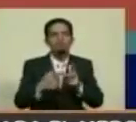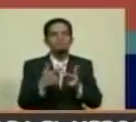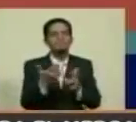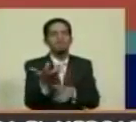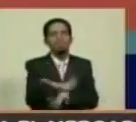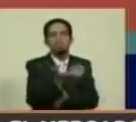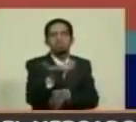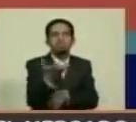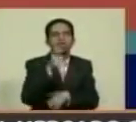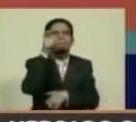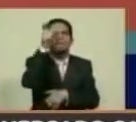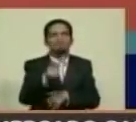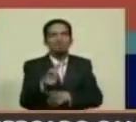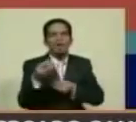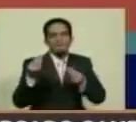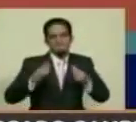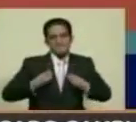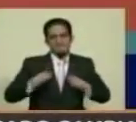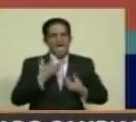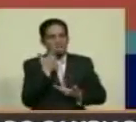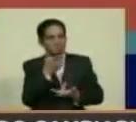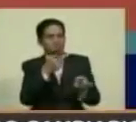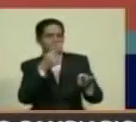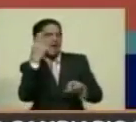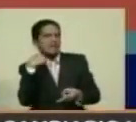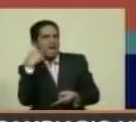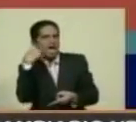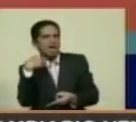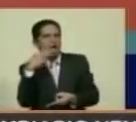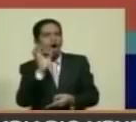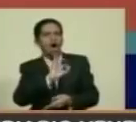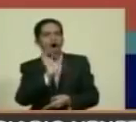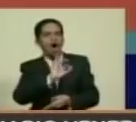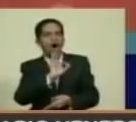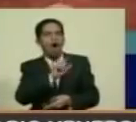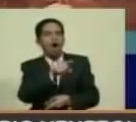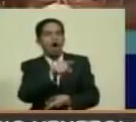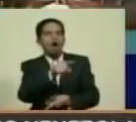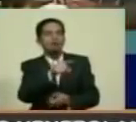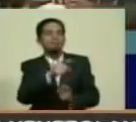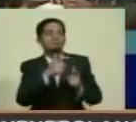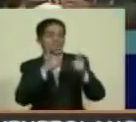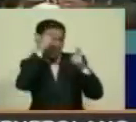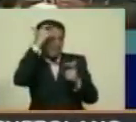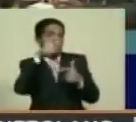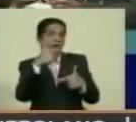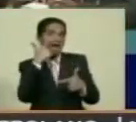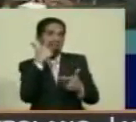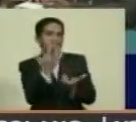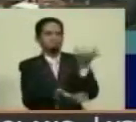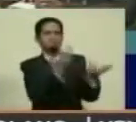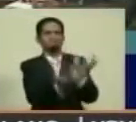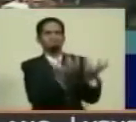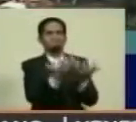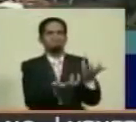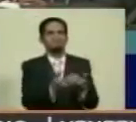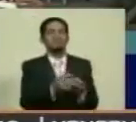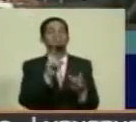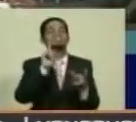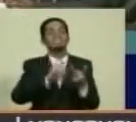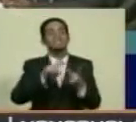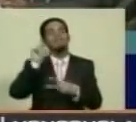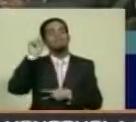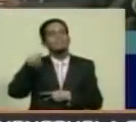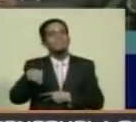personas vivas por su color de piel o por su ideología política. Y en última instancia, el